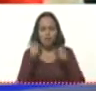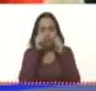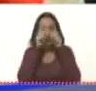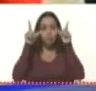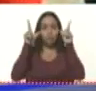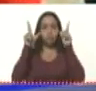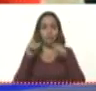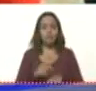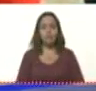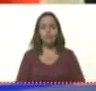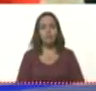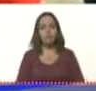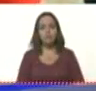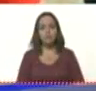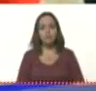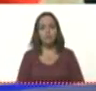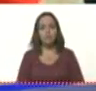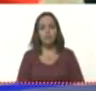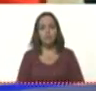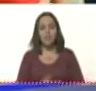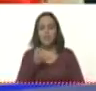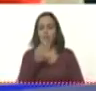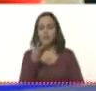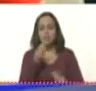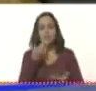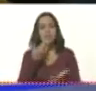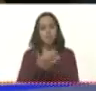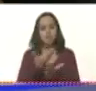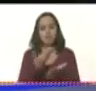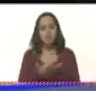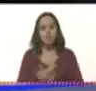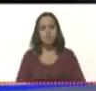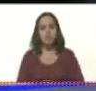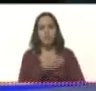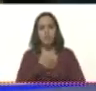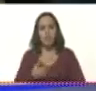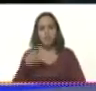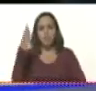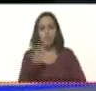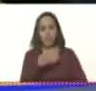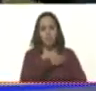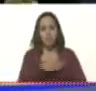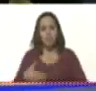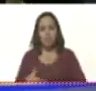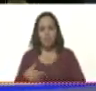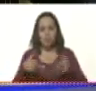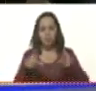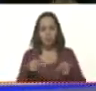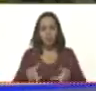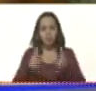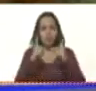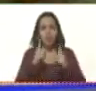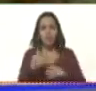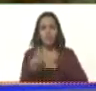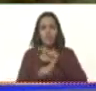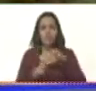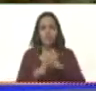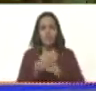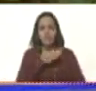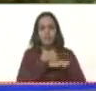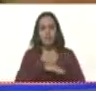momento muchas peticiones. Queremos que usted, presidente, venga e inaugure nuestra gran base de misiones, que es la